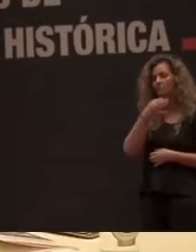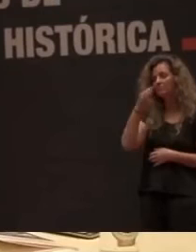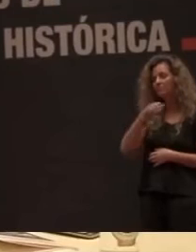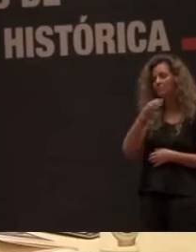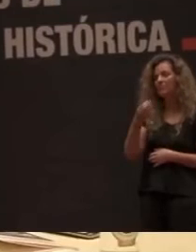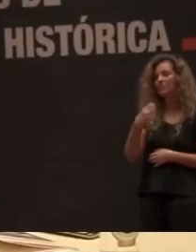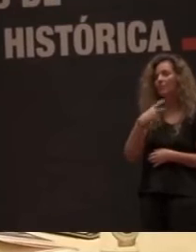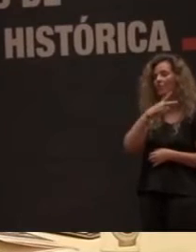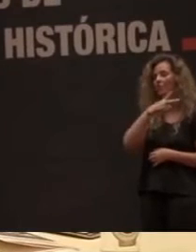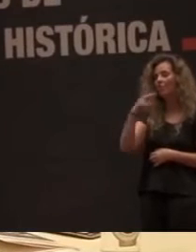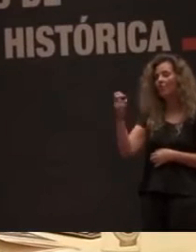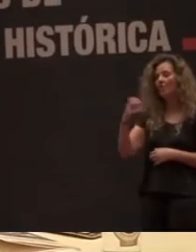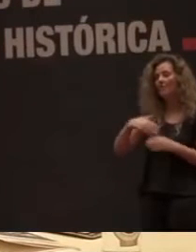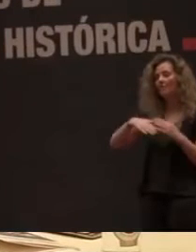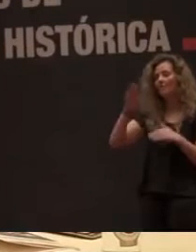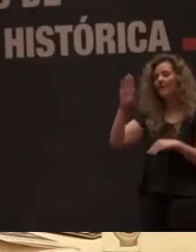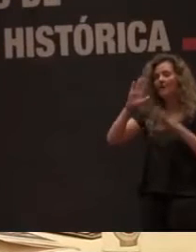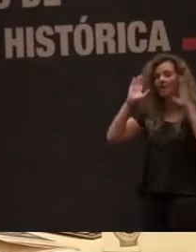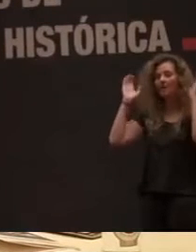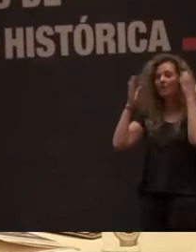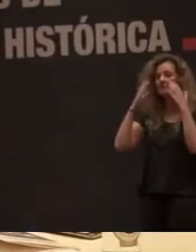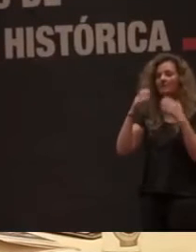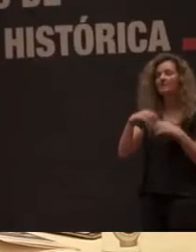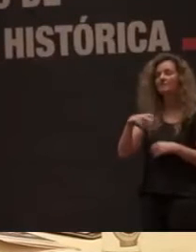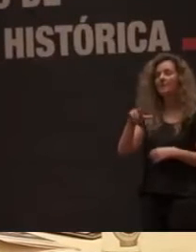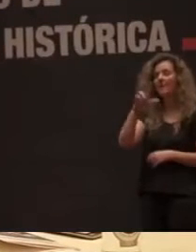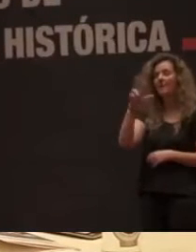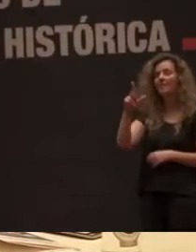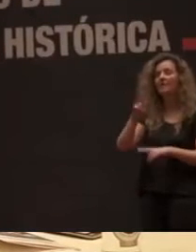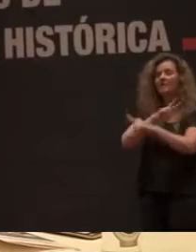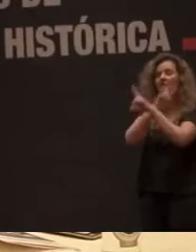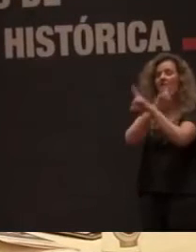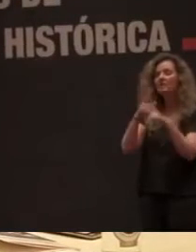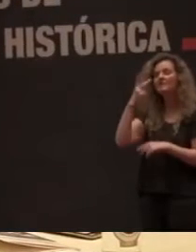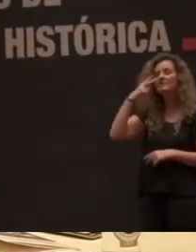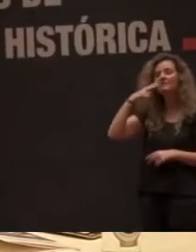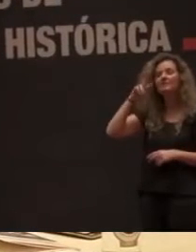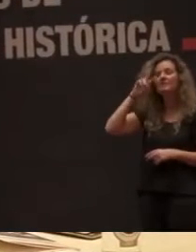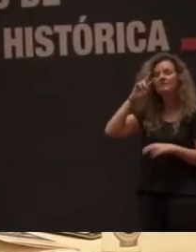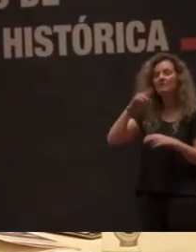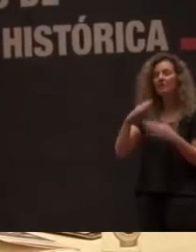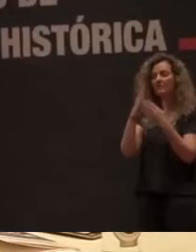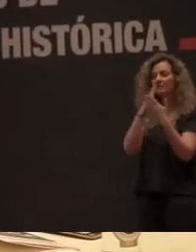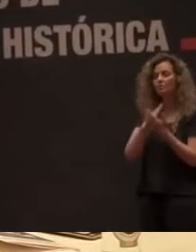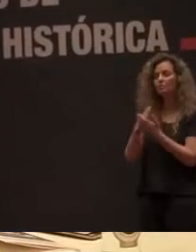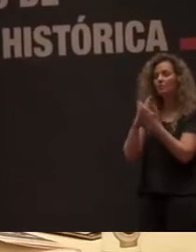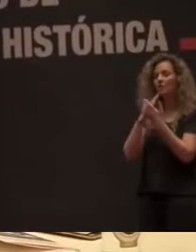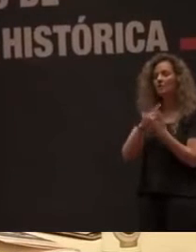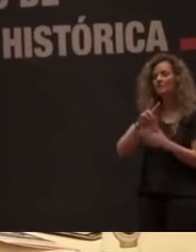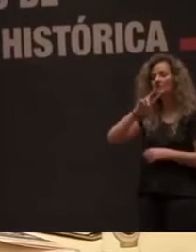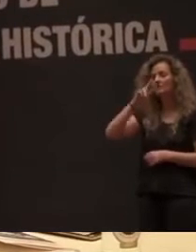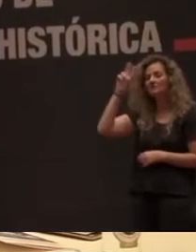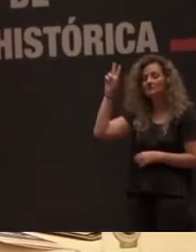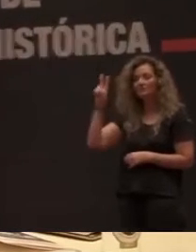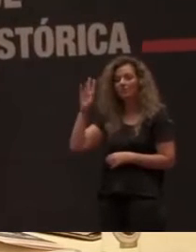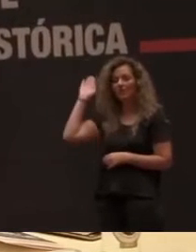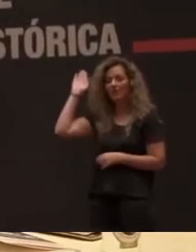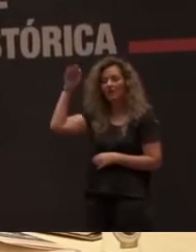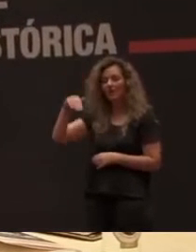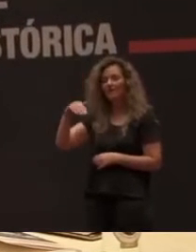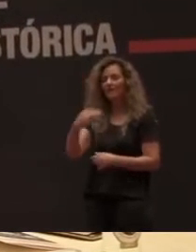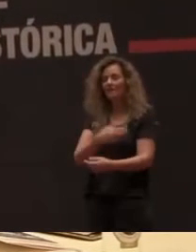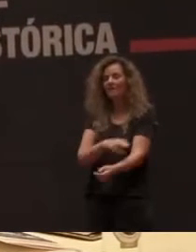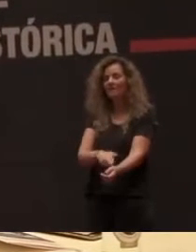y comunicaciones de congresos nacionales e internacionales. Está especializado en los estudios de la República, del franquismo